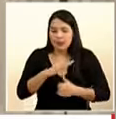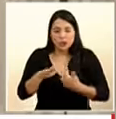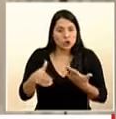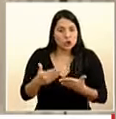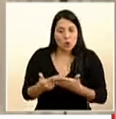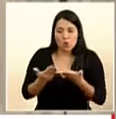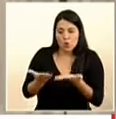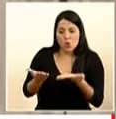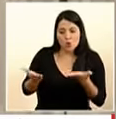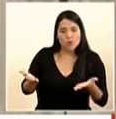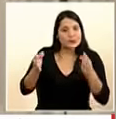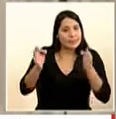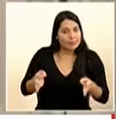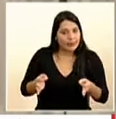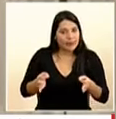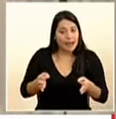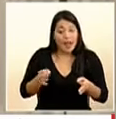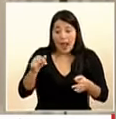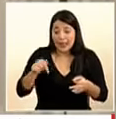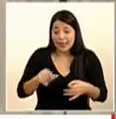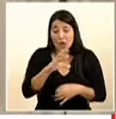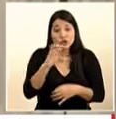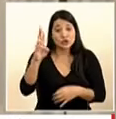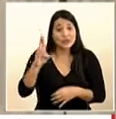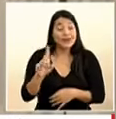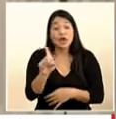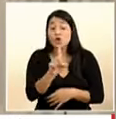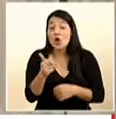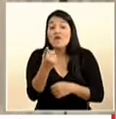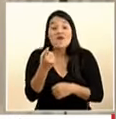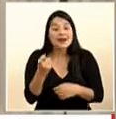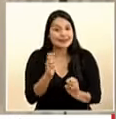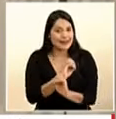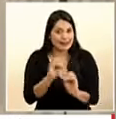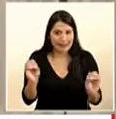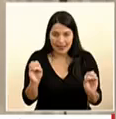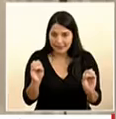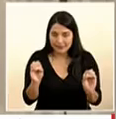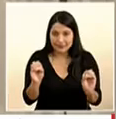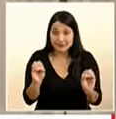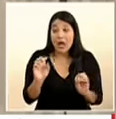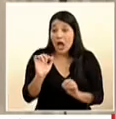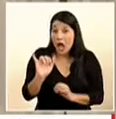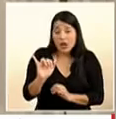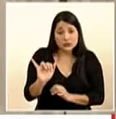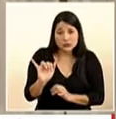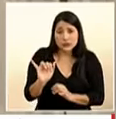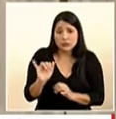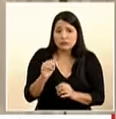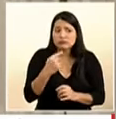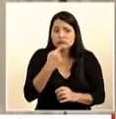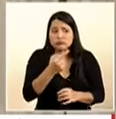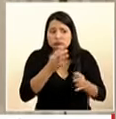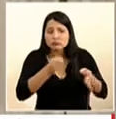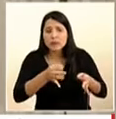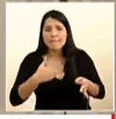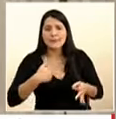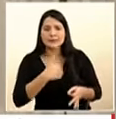desabasto en el país el país está bien abastecido y así lo ha certificado tanto el ministerio de economía